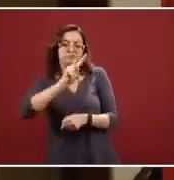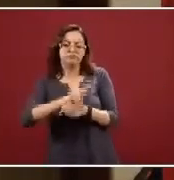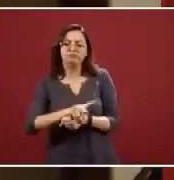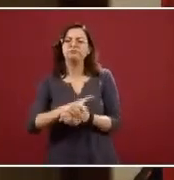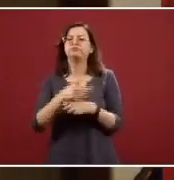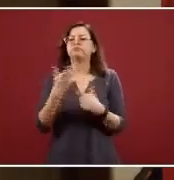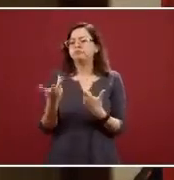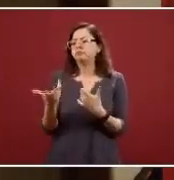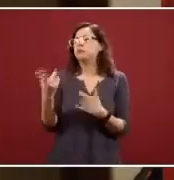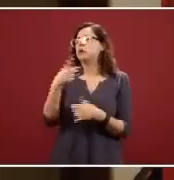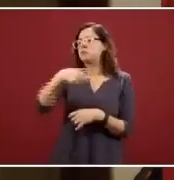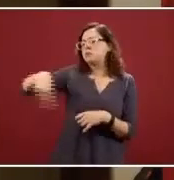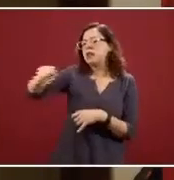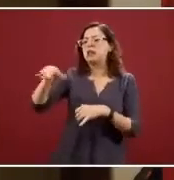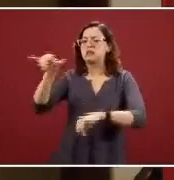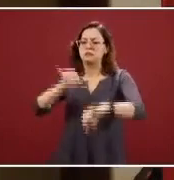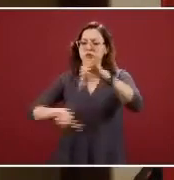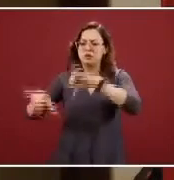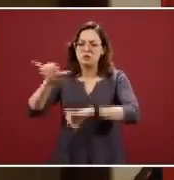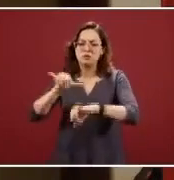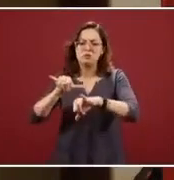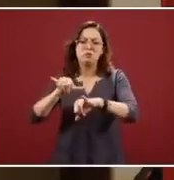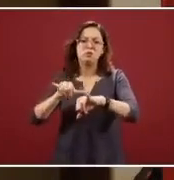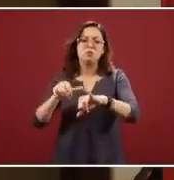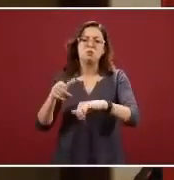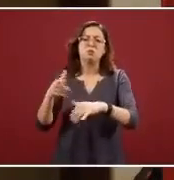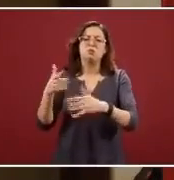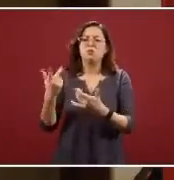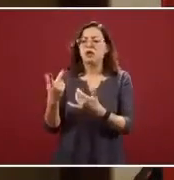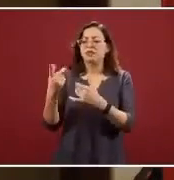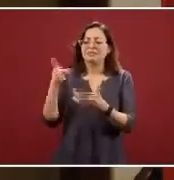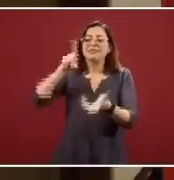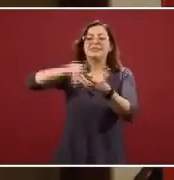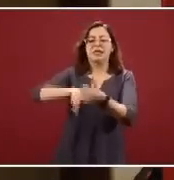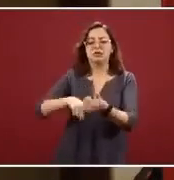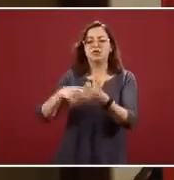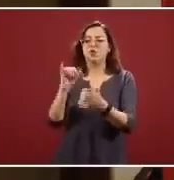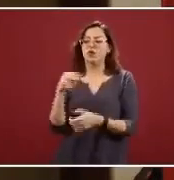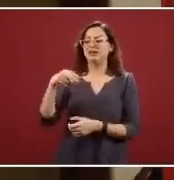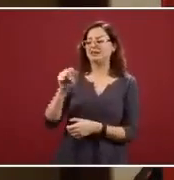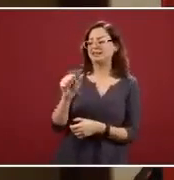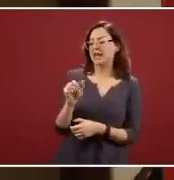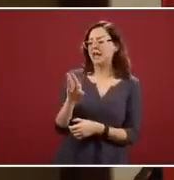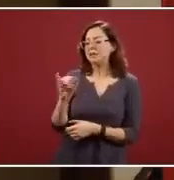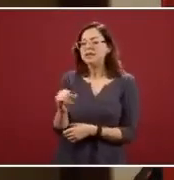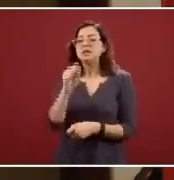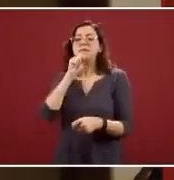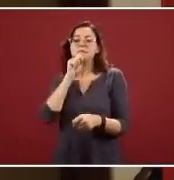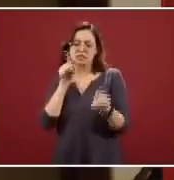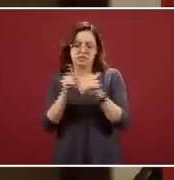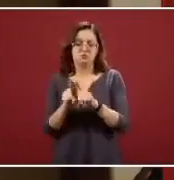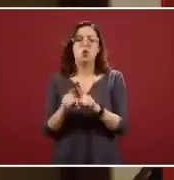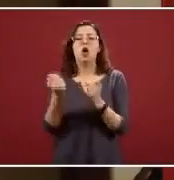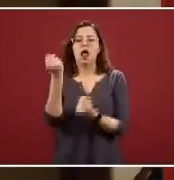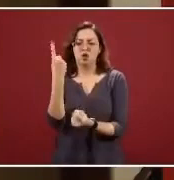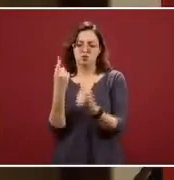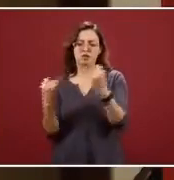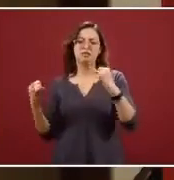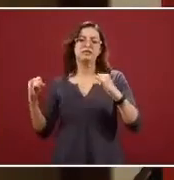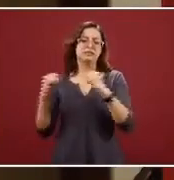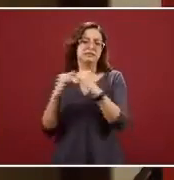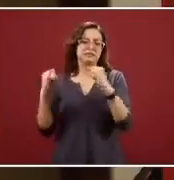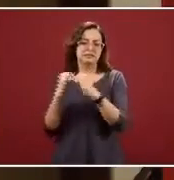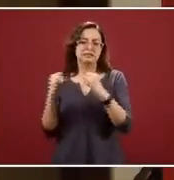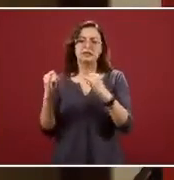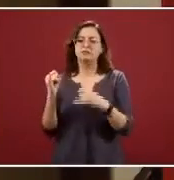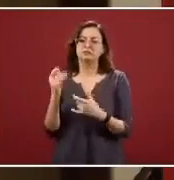varios laboratorios, especialmente o muchos de ellos en los institutos nacionales de salud, pero también en algunas instituciones de mayor nivel en